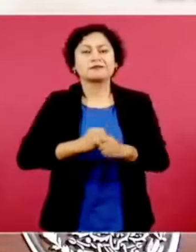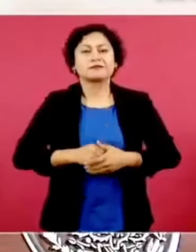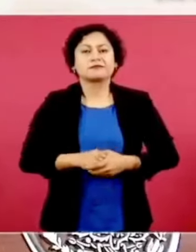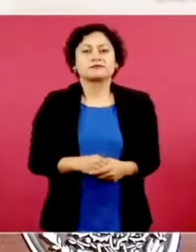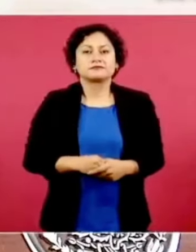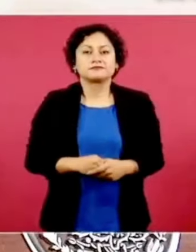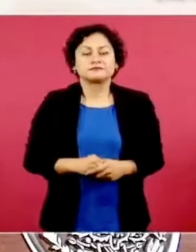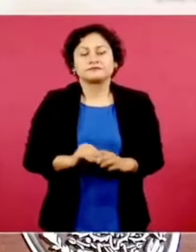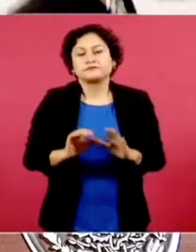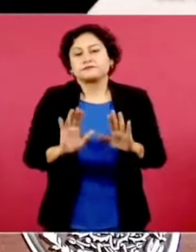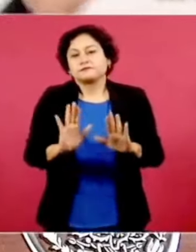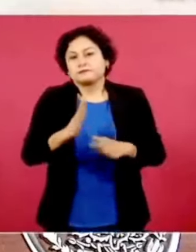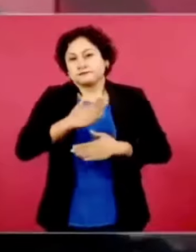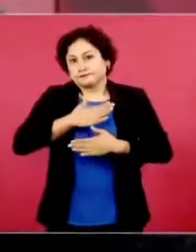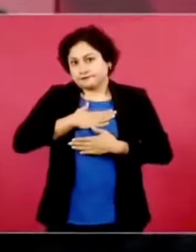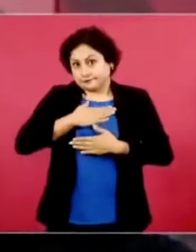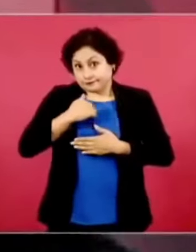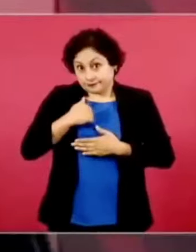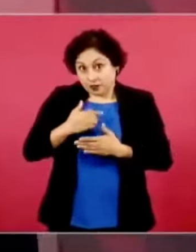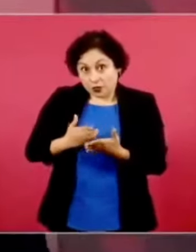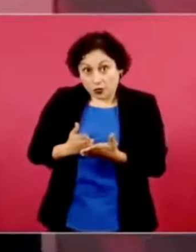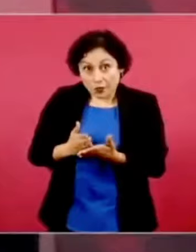Pero ya no me voy a meter a más, porque si no,